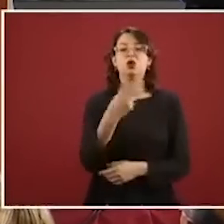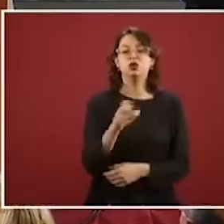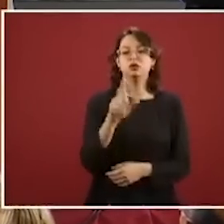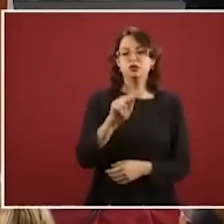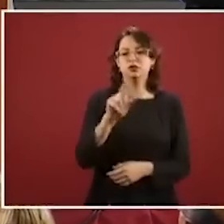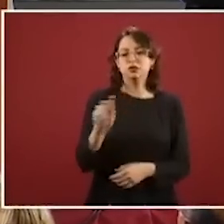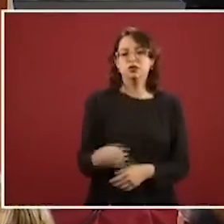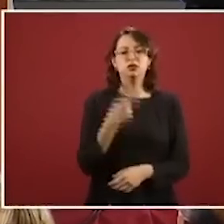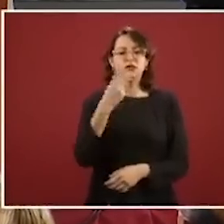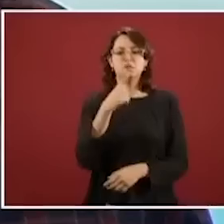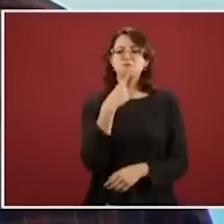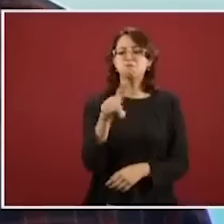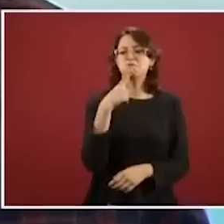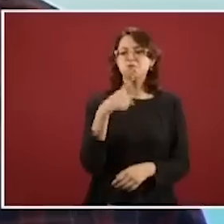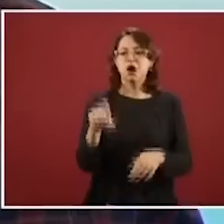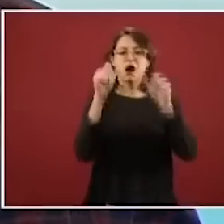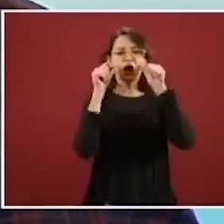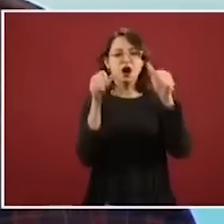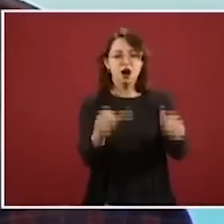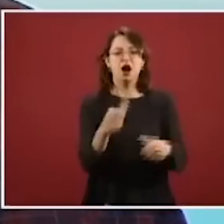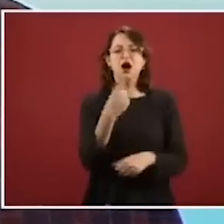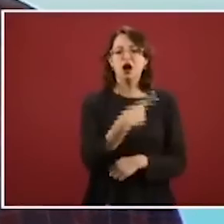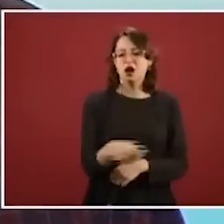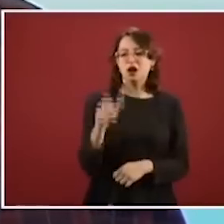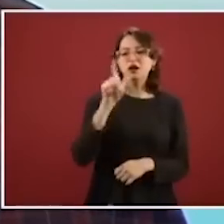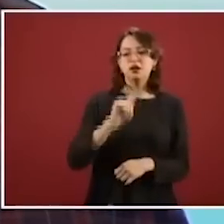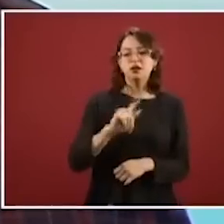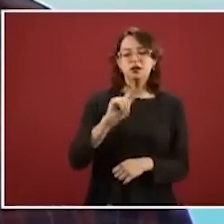presentadas, atendidas a través de 170